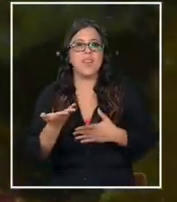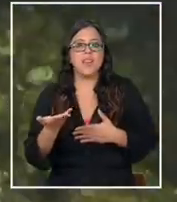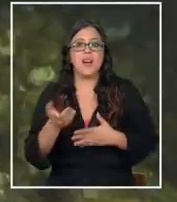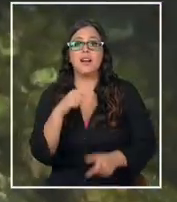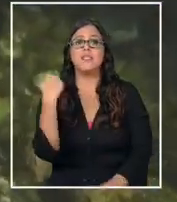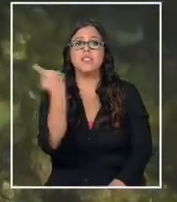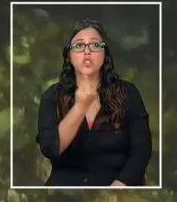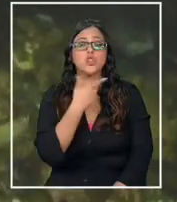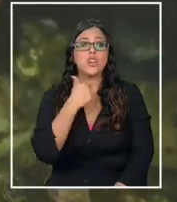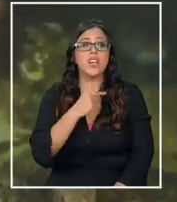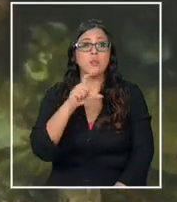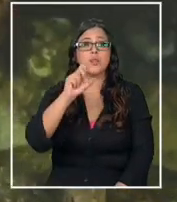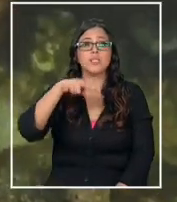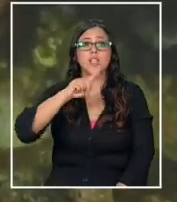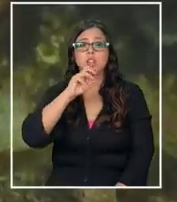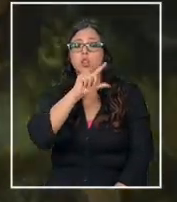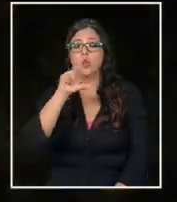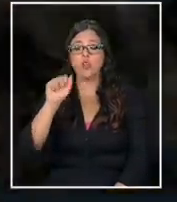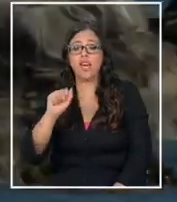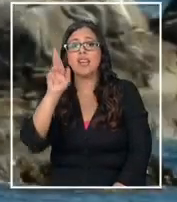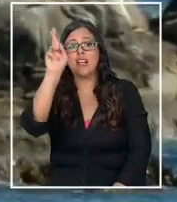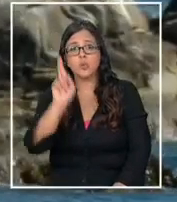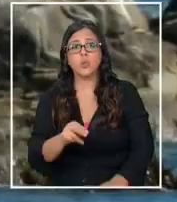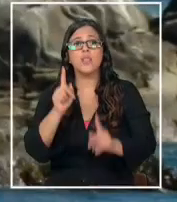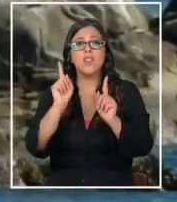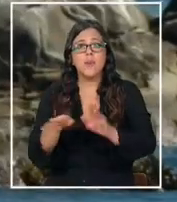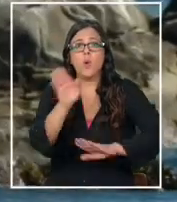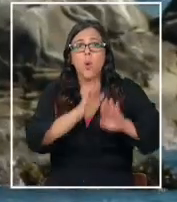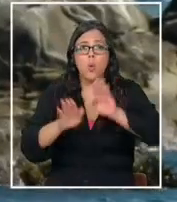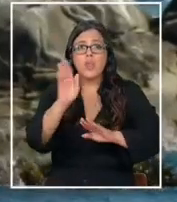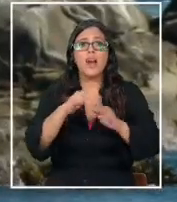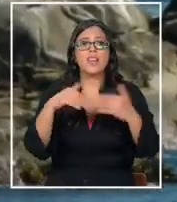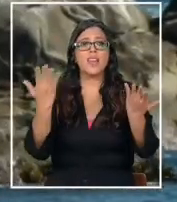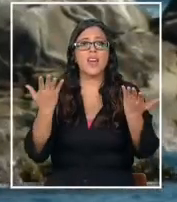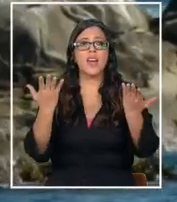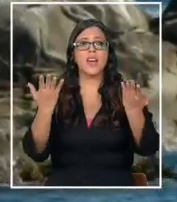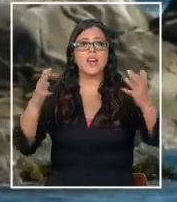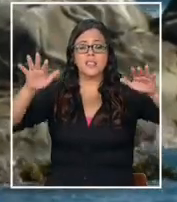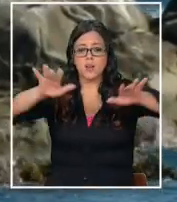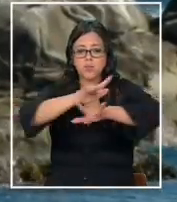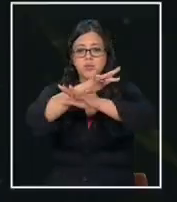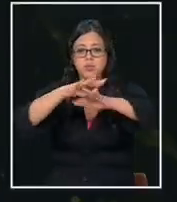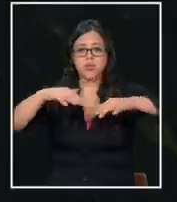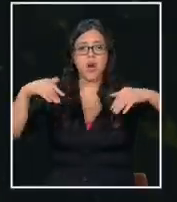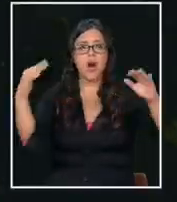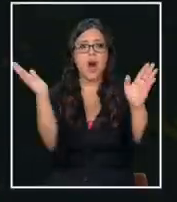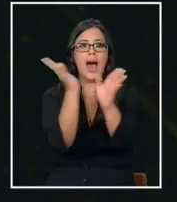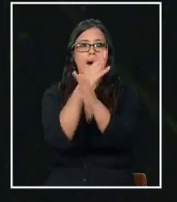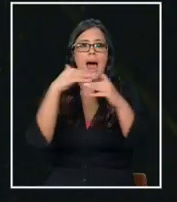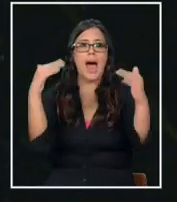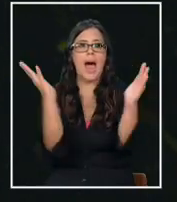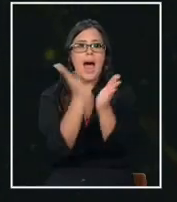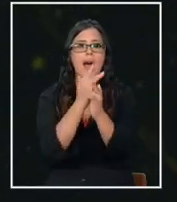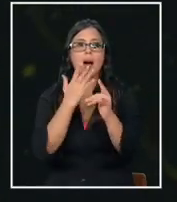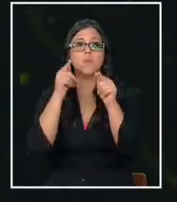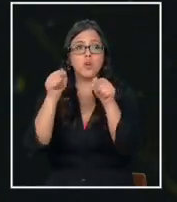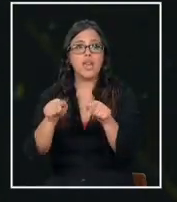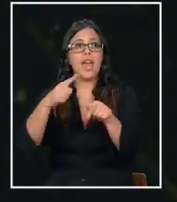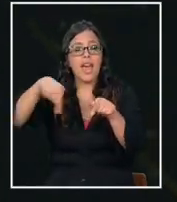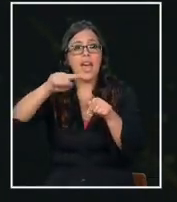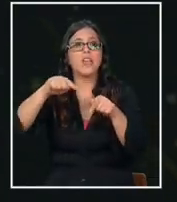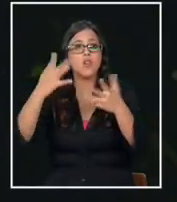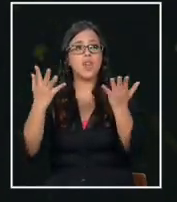queremos tener centolla en el sur, debemos proteger los bosques de algas, porque en esos bosques son donde estos organismos se están